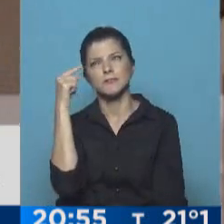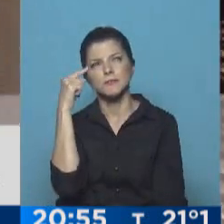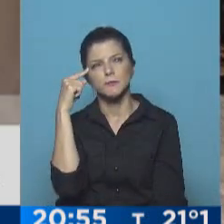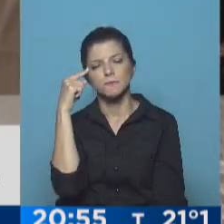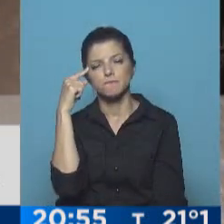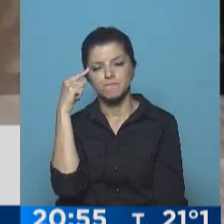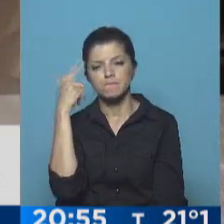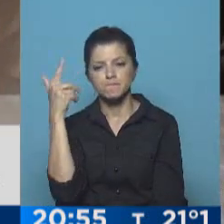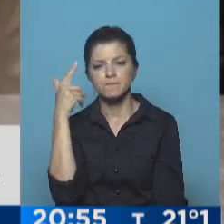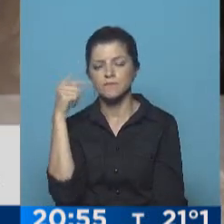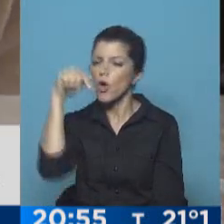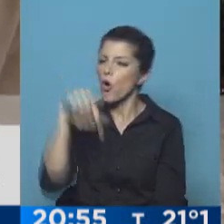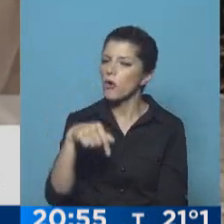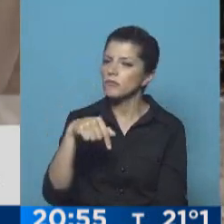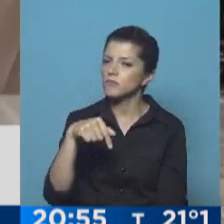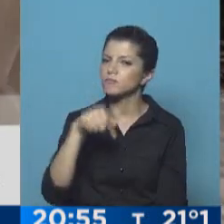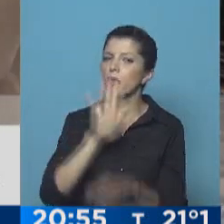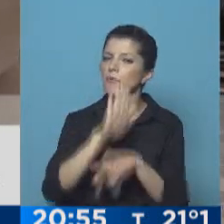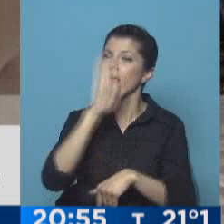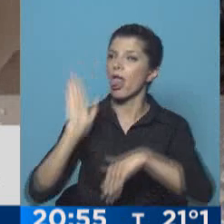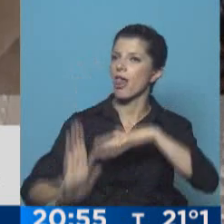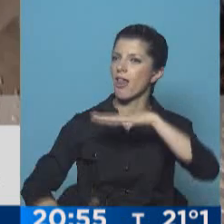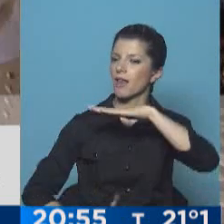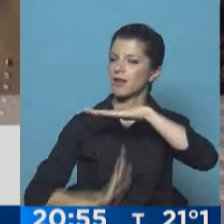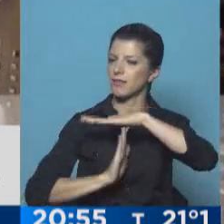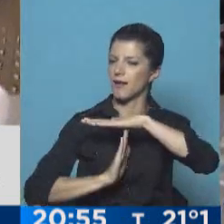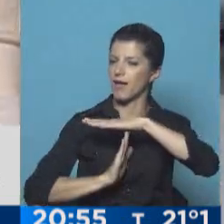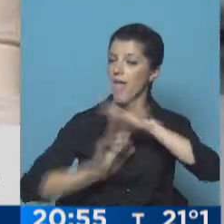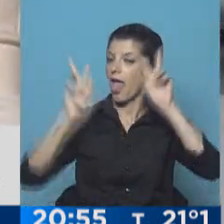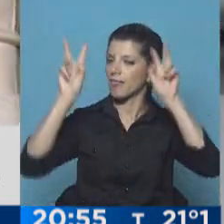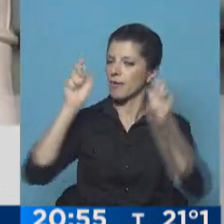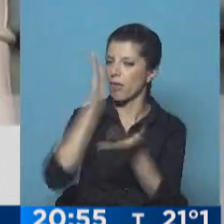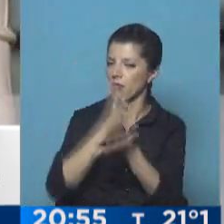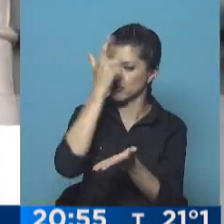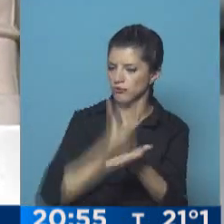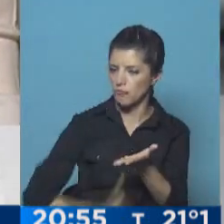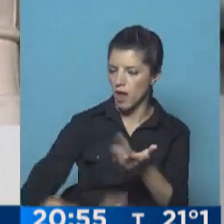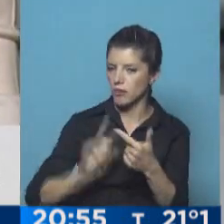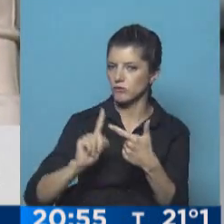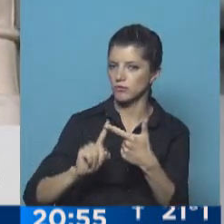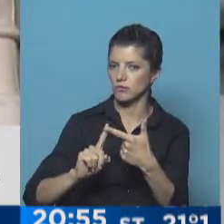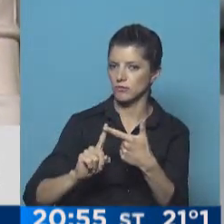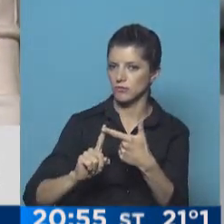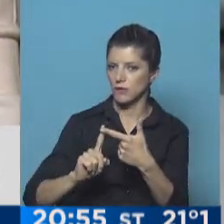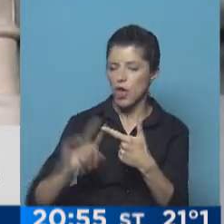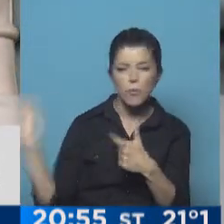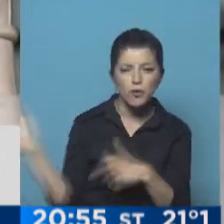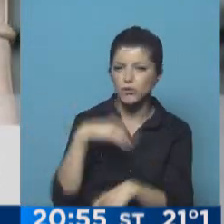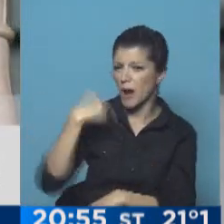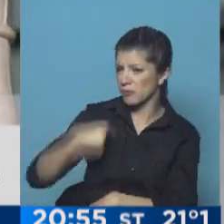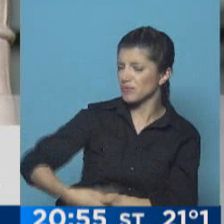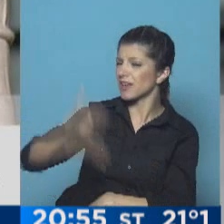digo Hoy somos líderes en materia de Derechos Humanos por todos los que nos